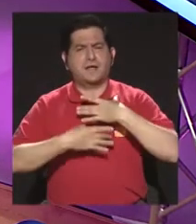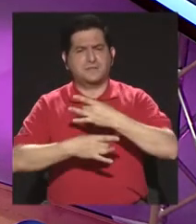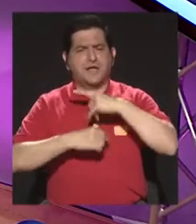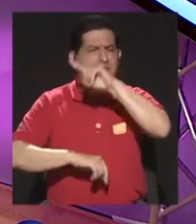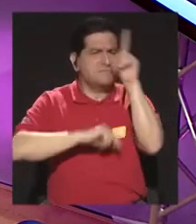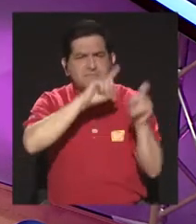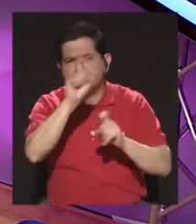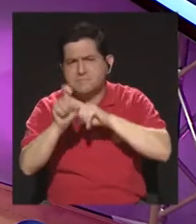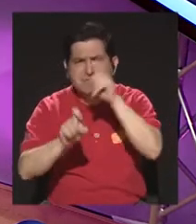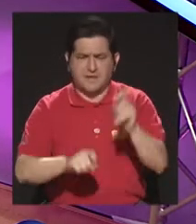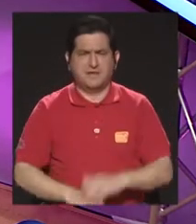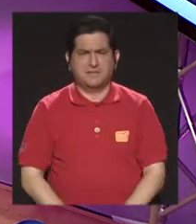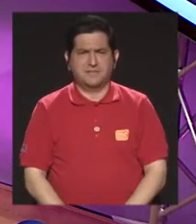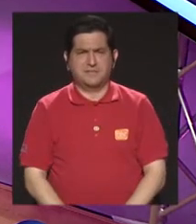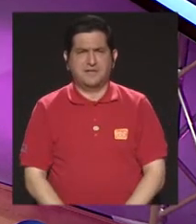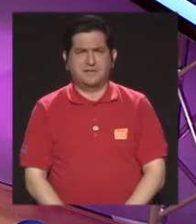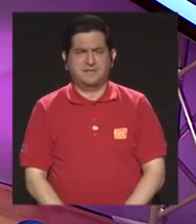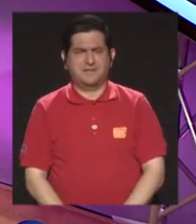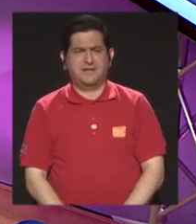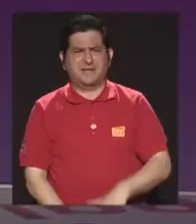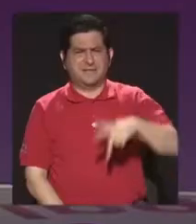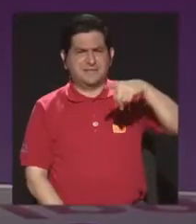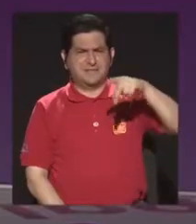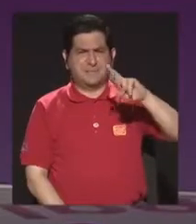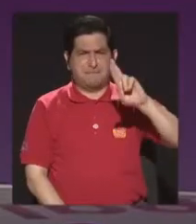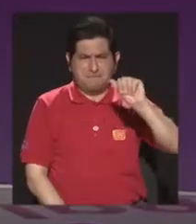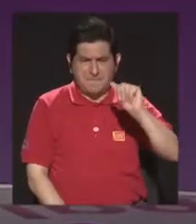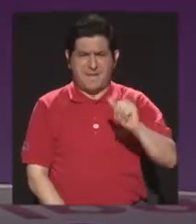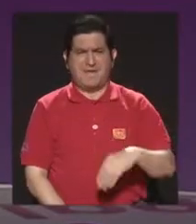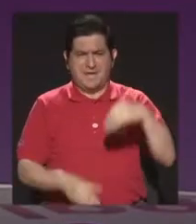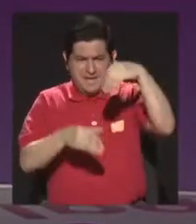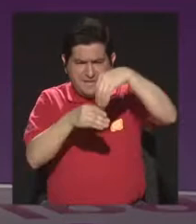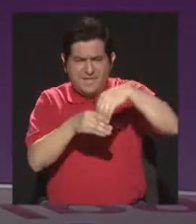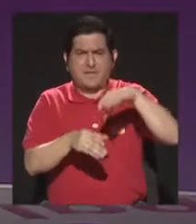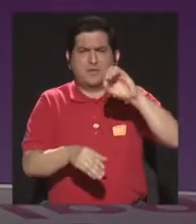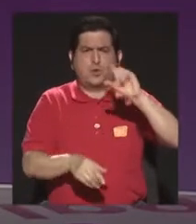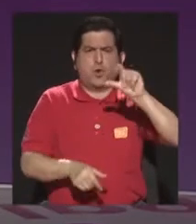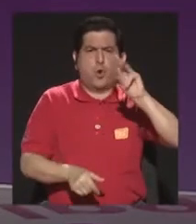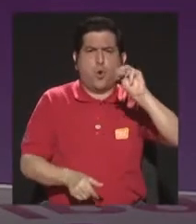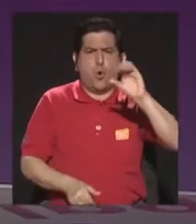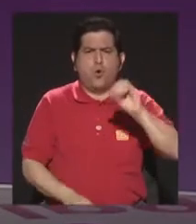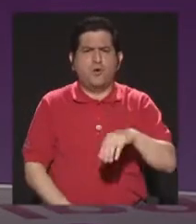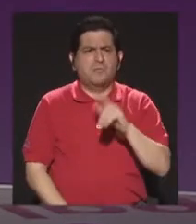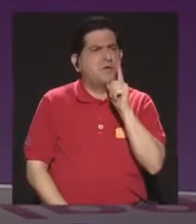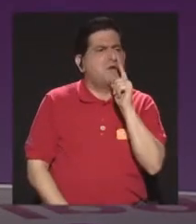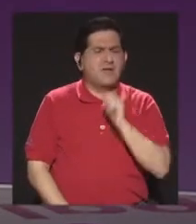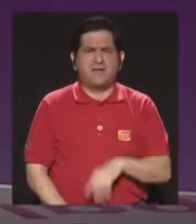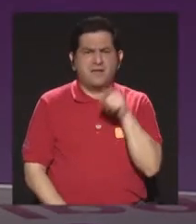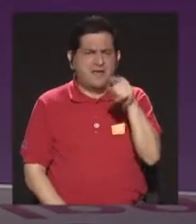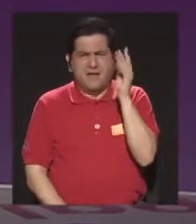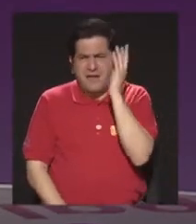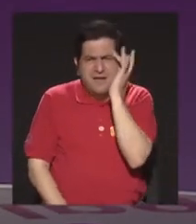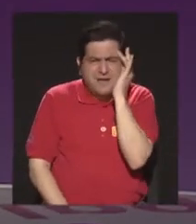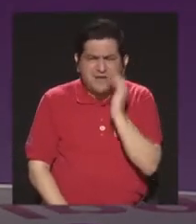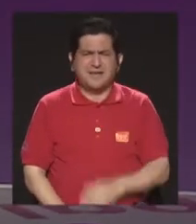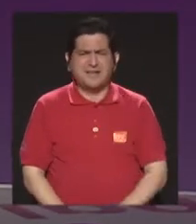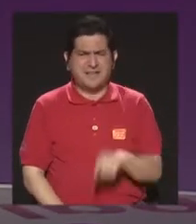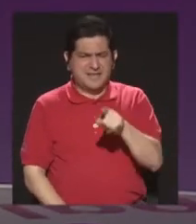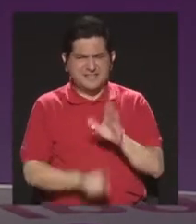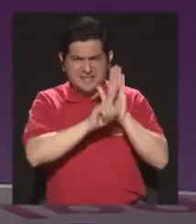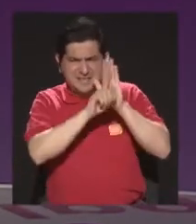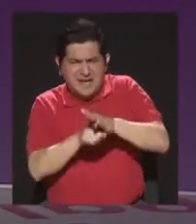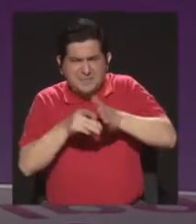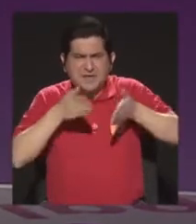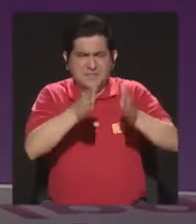interesantísimas preguntas. ¿Quiénes son las peras del olmo? ¿Por qué a ellas les preocupa el acoso callejero? ¿Y para qué